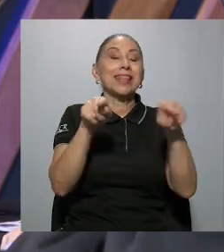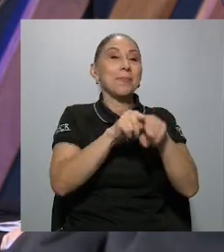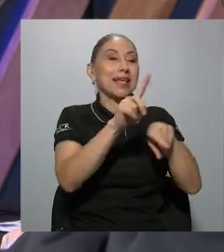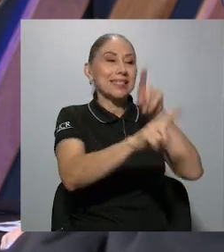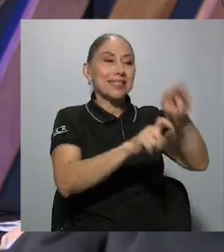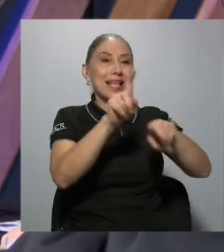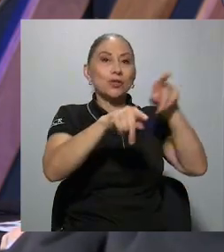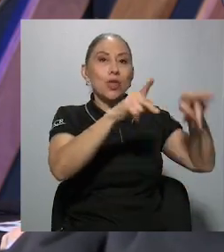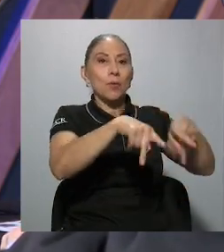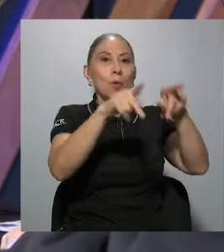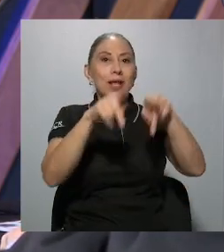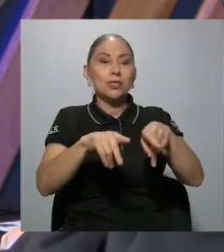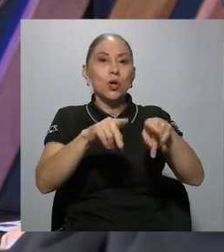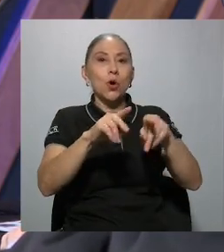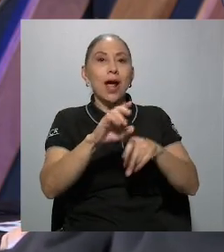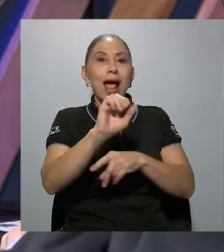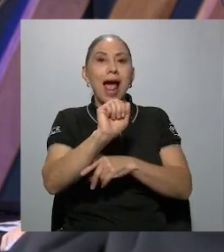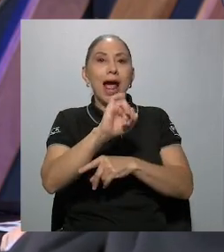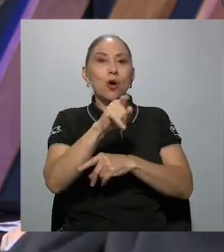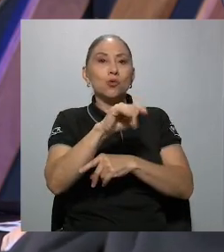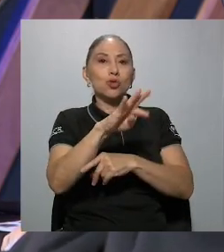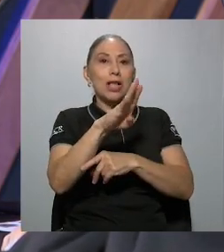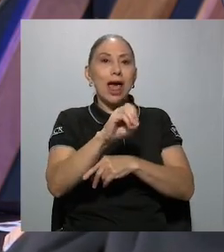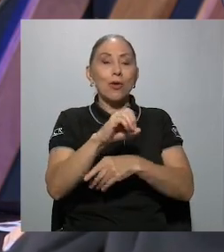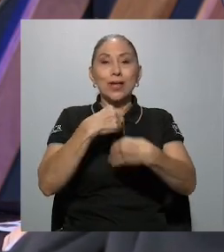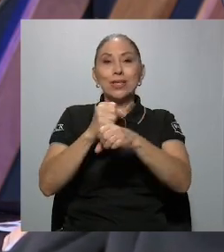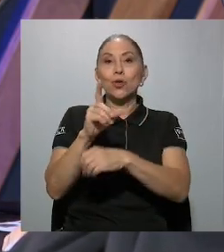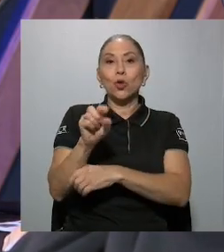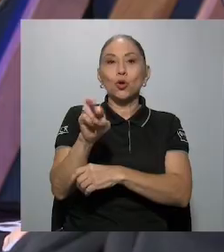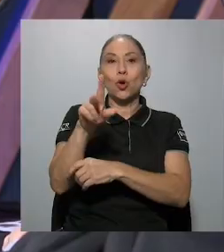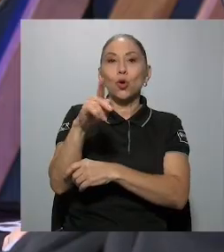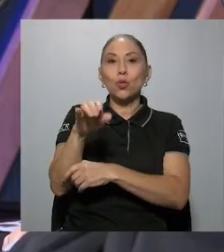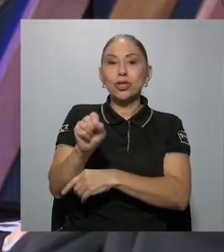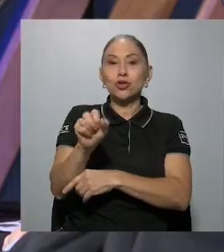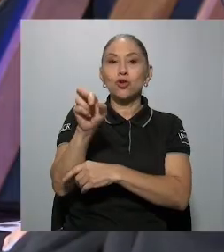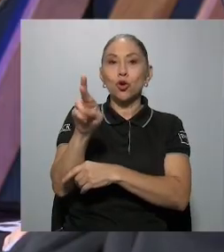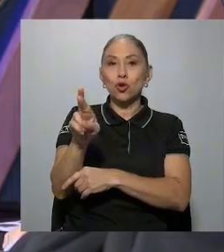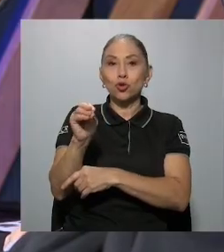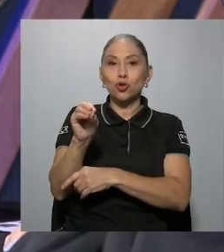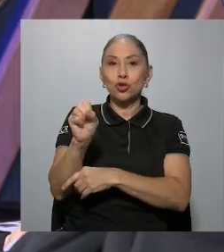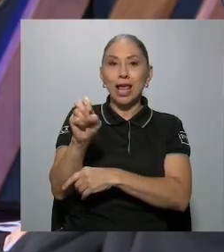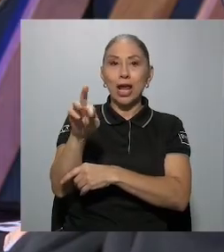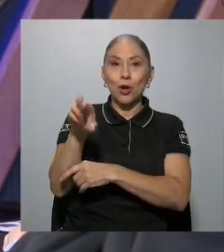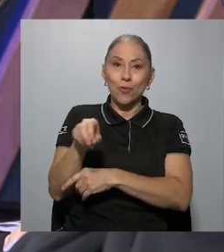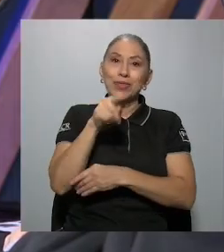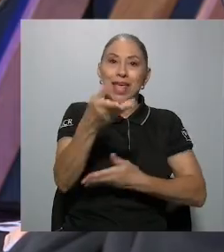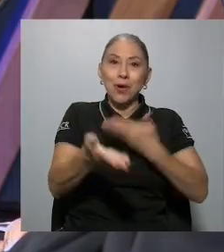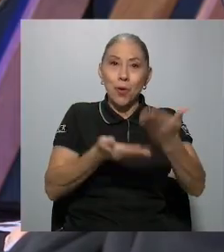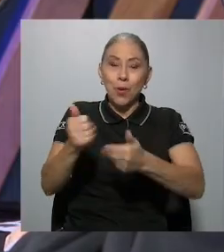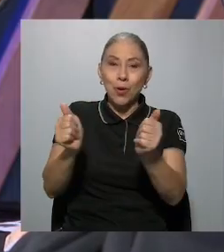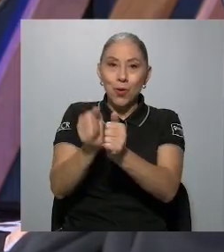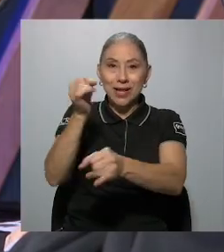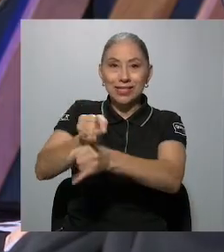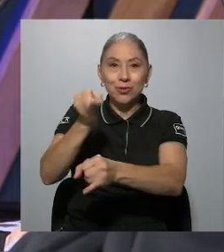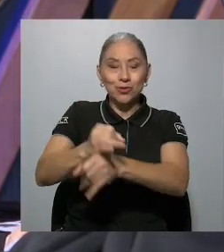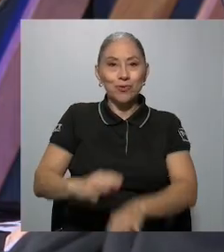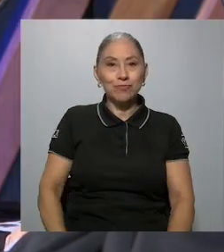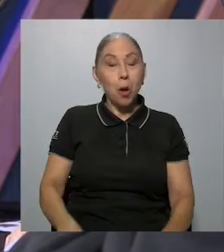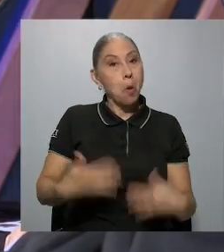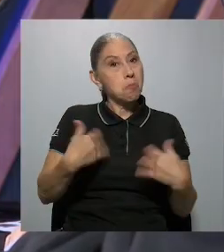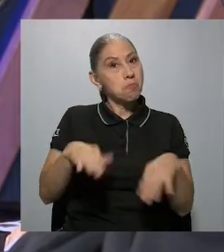de Población Ajustado por el doctor Luis Rosero Bixby, que en esto colaboró con la